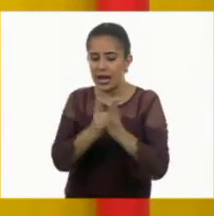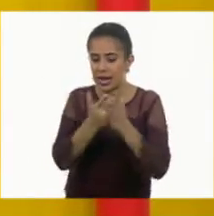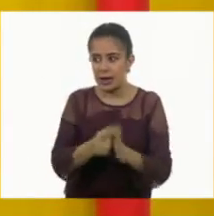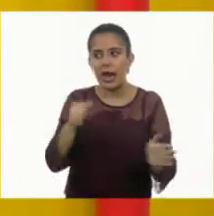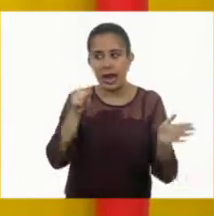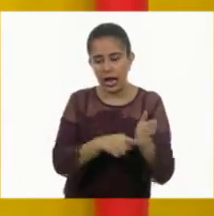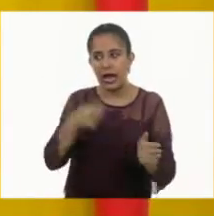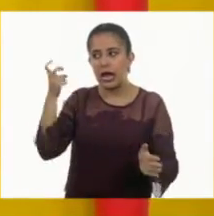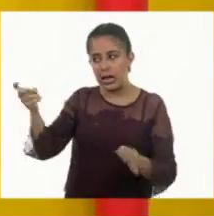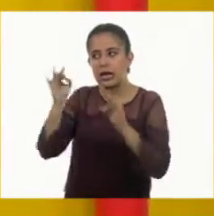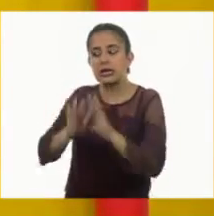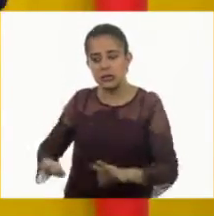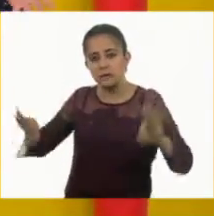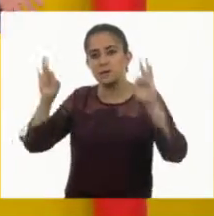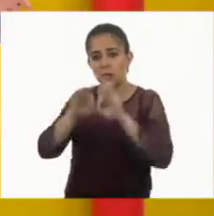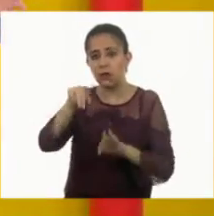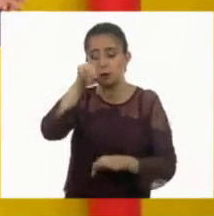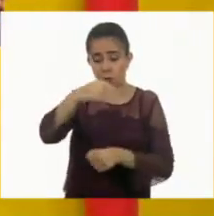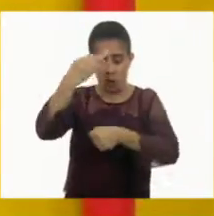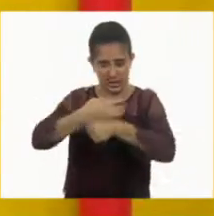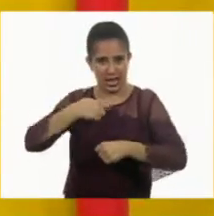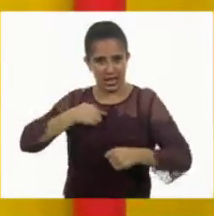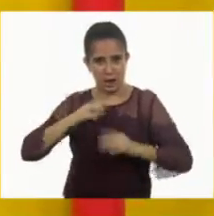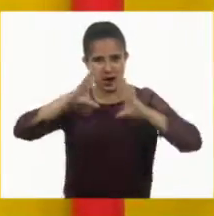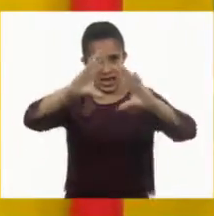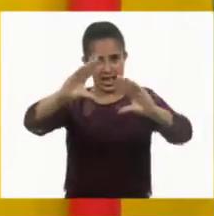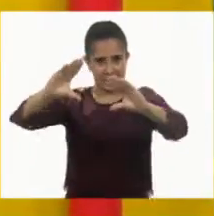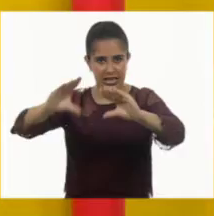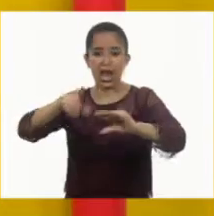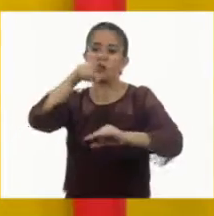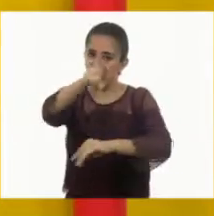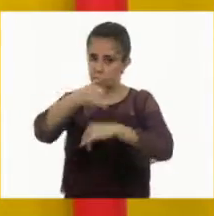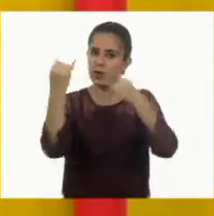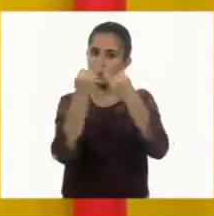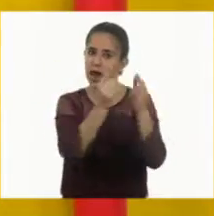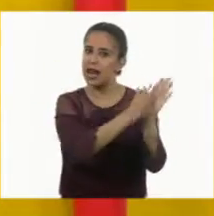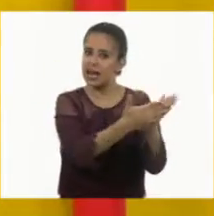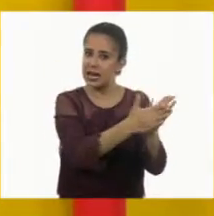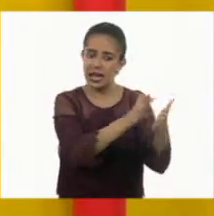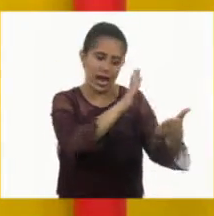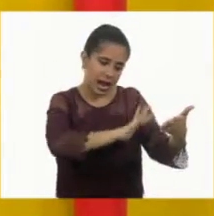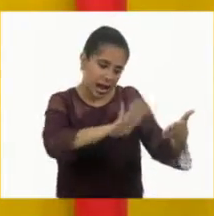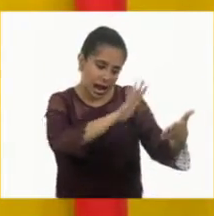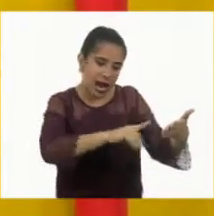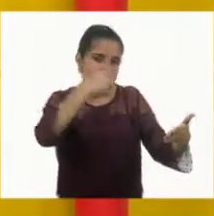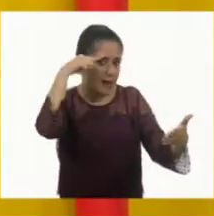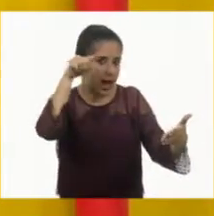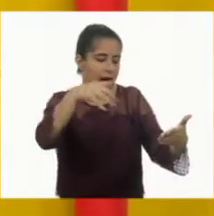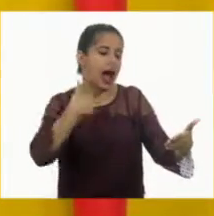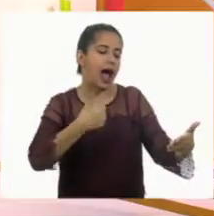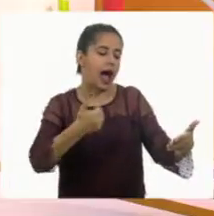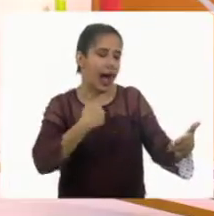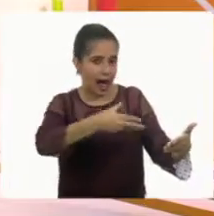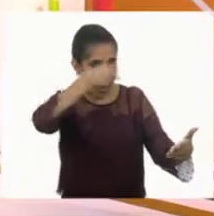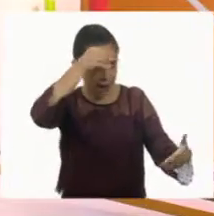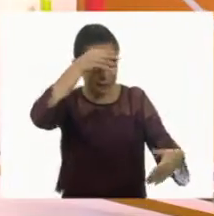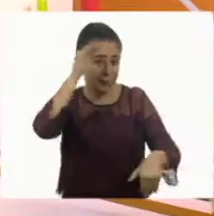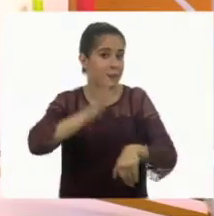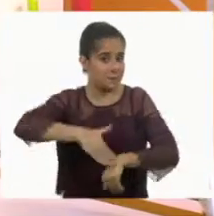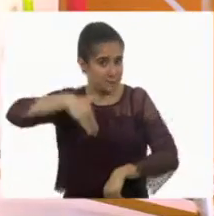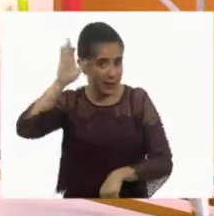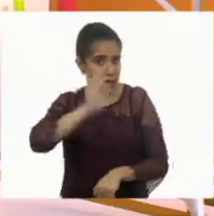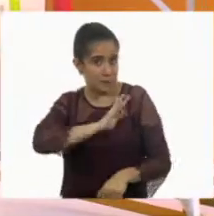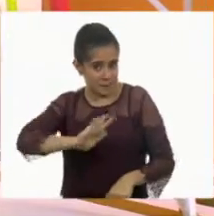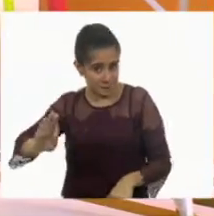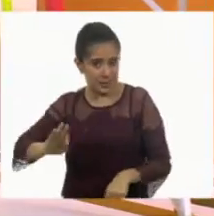es muy importante que complementen lo que están viendo con nosotros con el material que ya tienen en su casa. Eso es muy importante. Así es. Mientras,